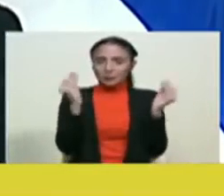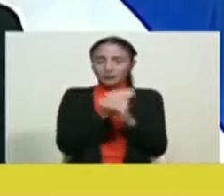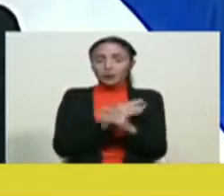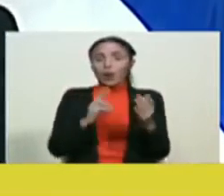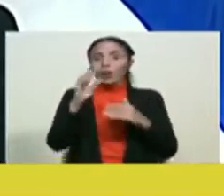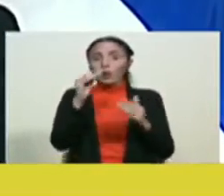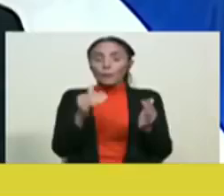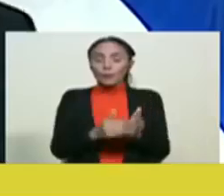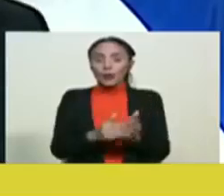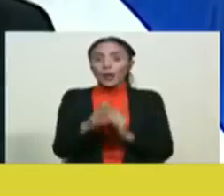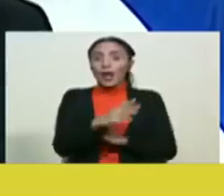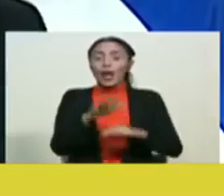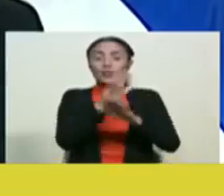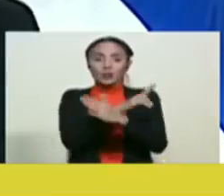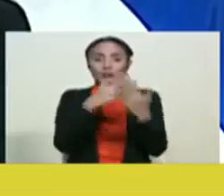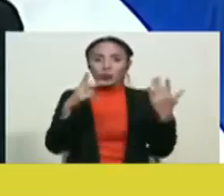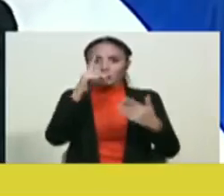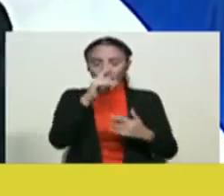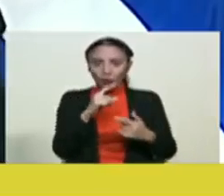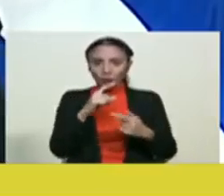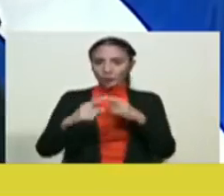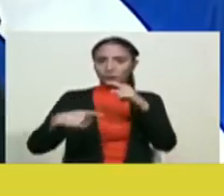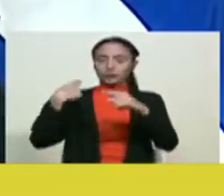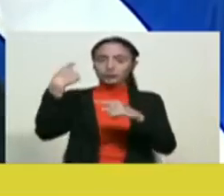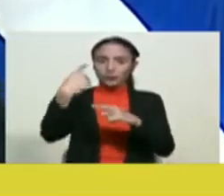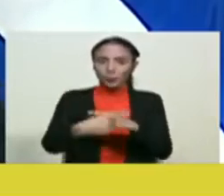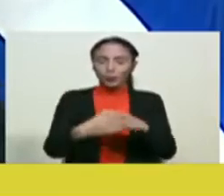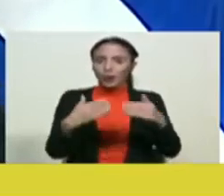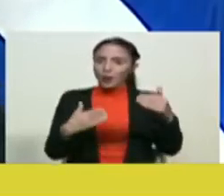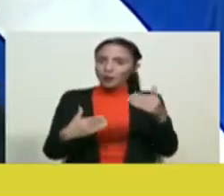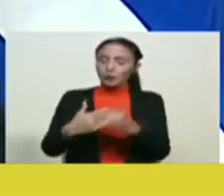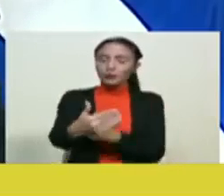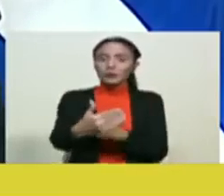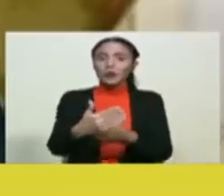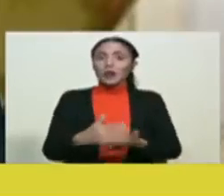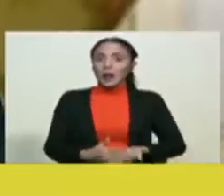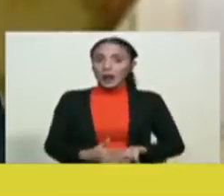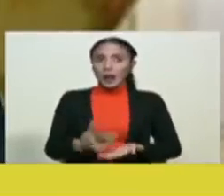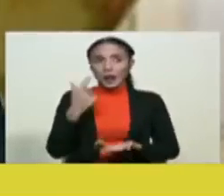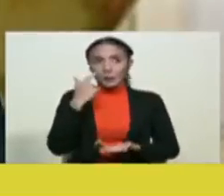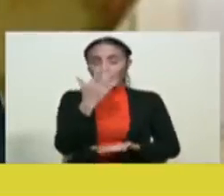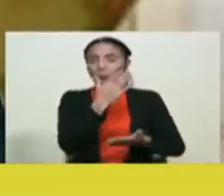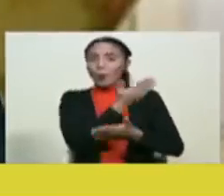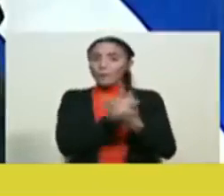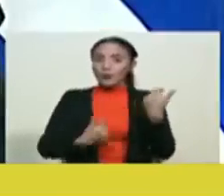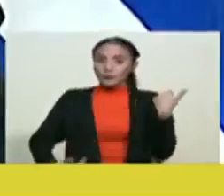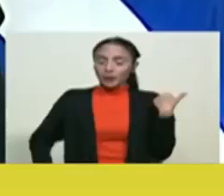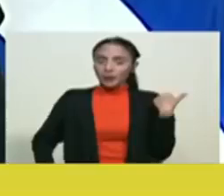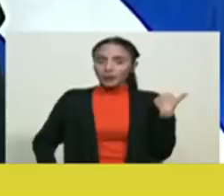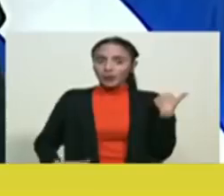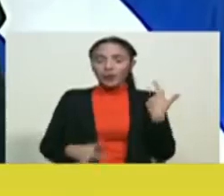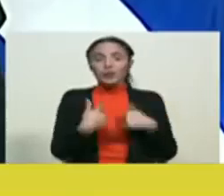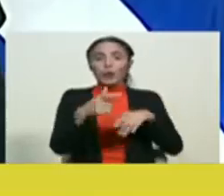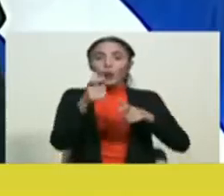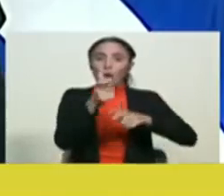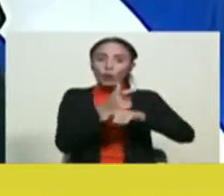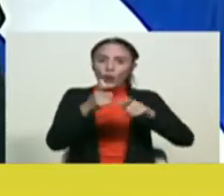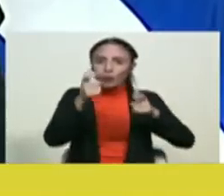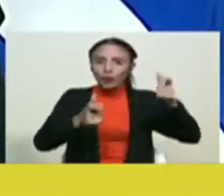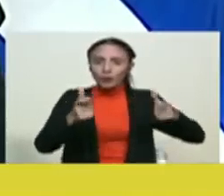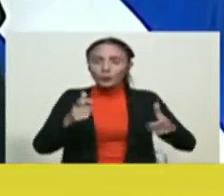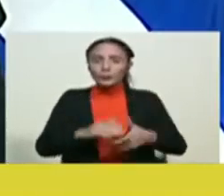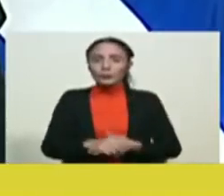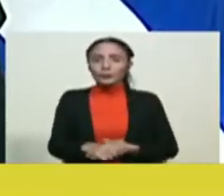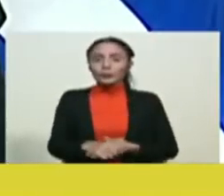2018 años después casi podemos decir compañero presidente díaz canel que el documento